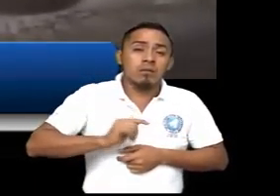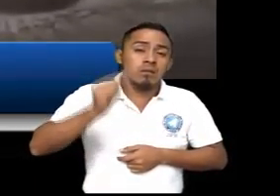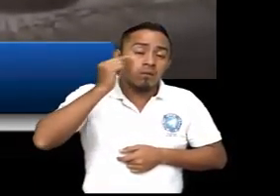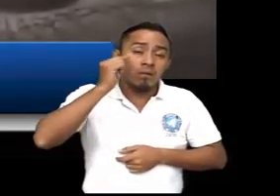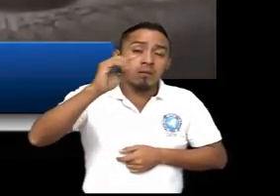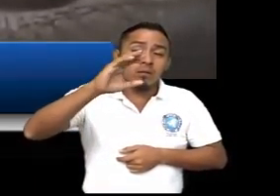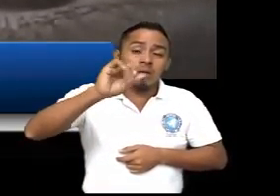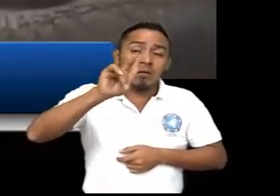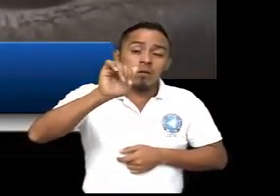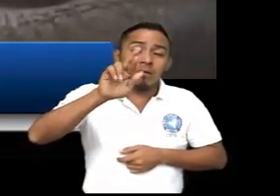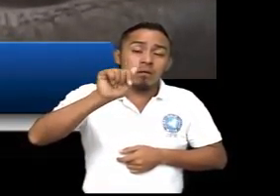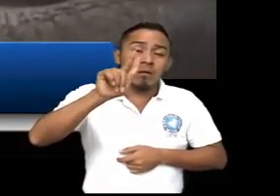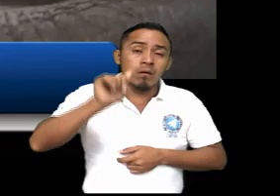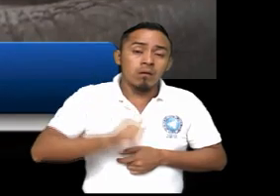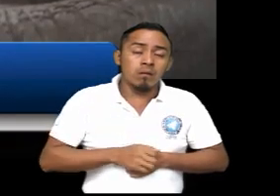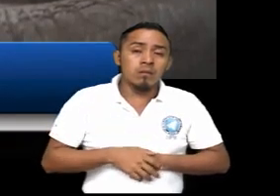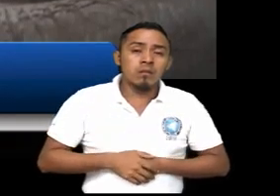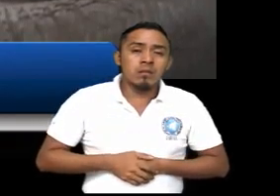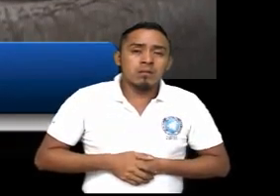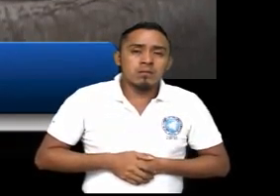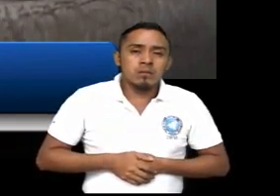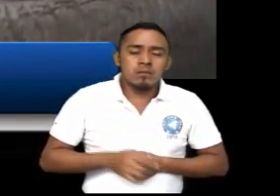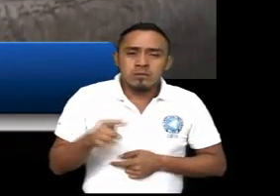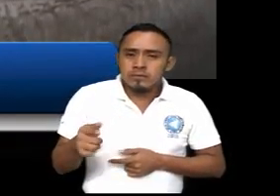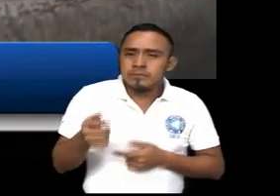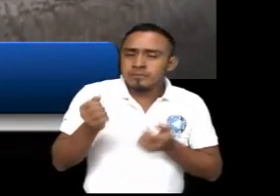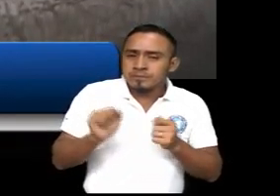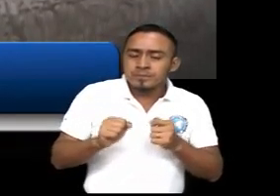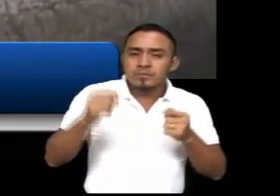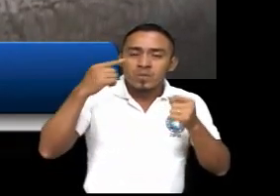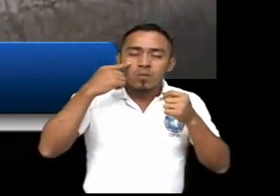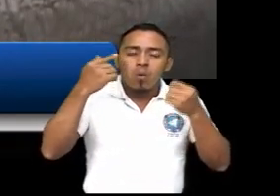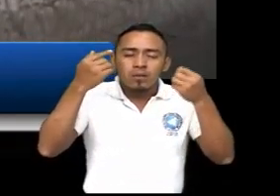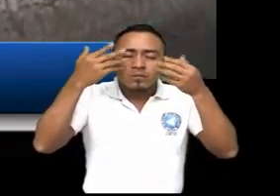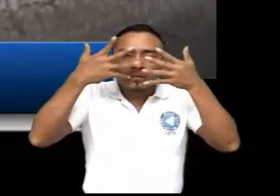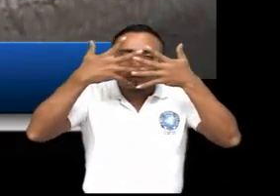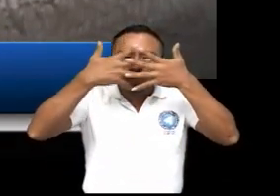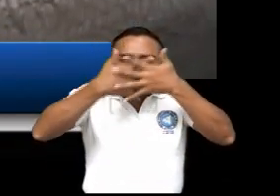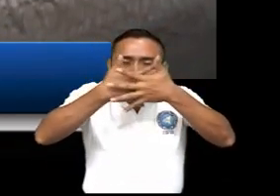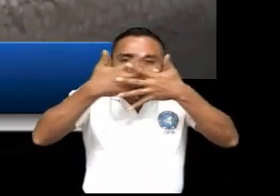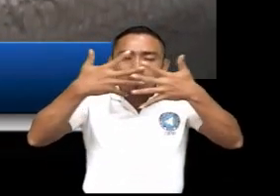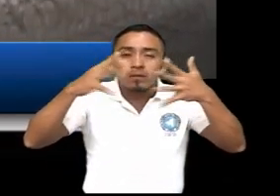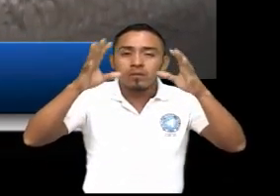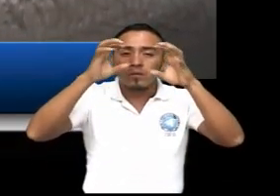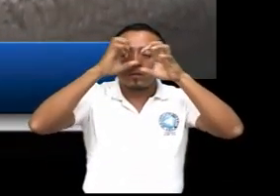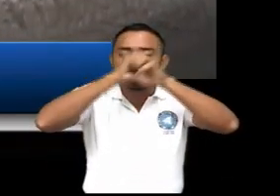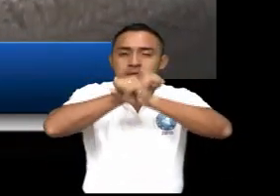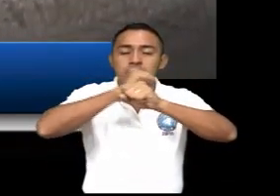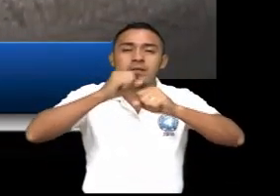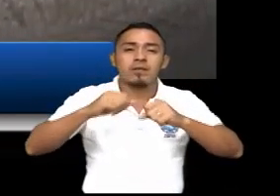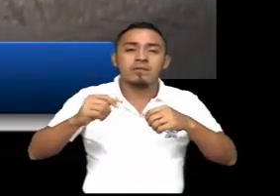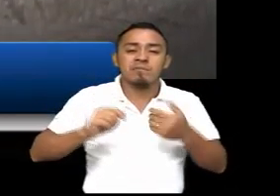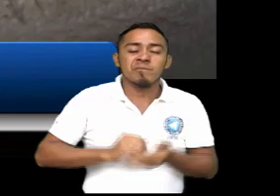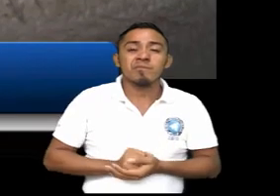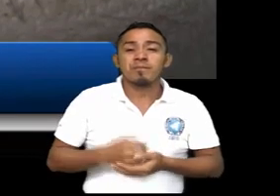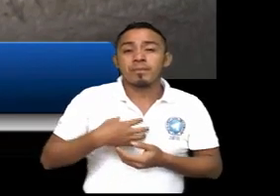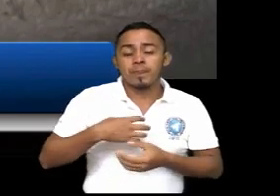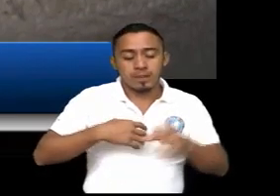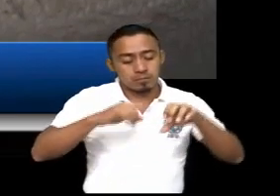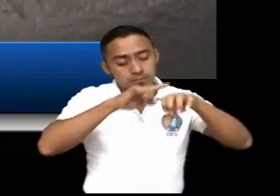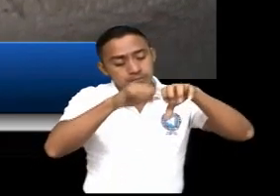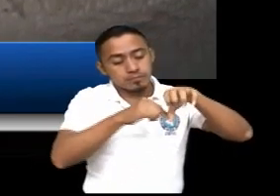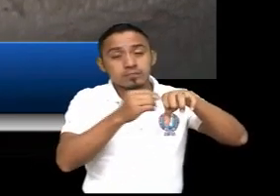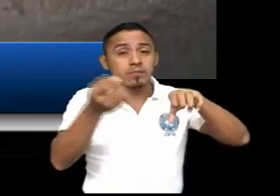que se... Como que se empaña el cristalino, ¿no? Nosotros tenemos varias estructuras ópticas nosotros que nos